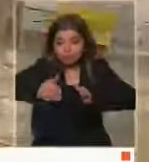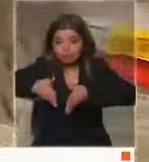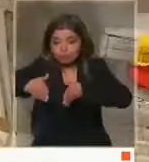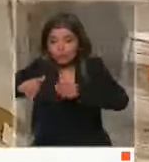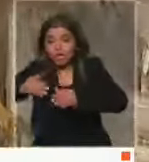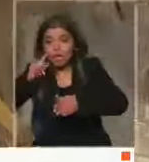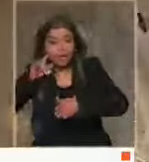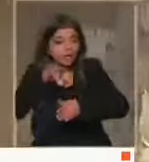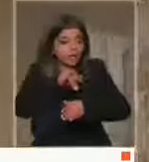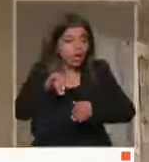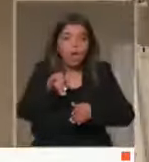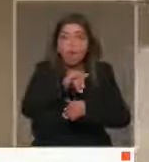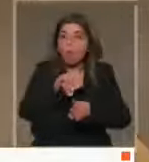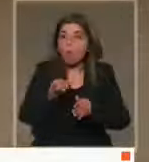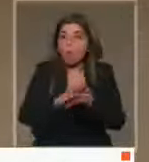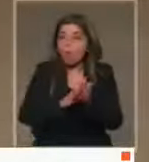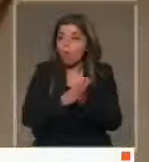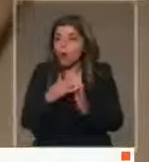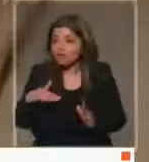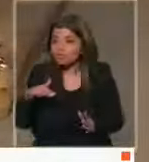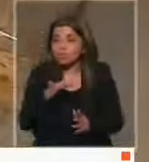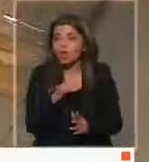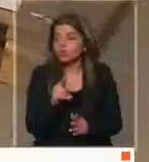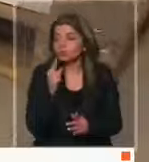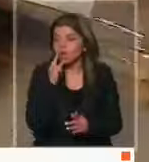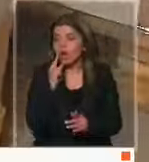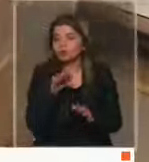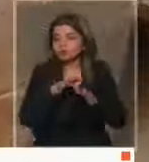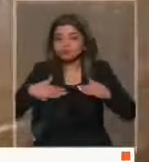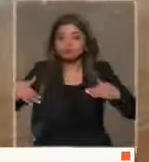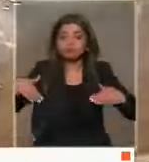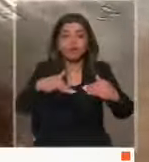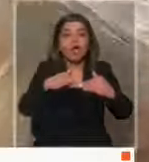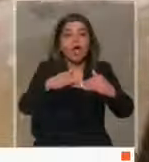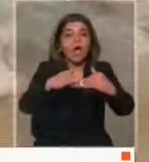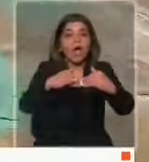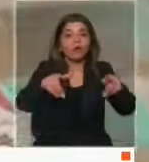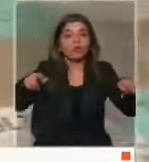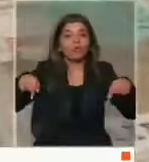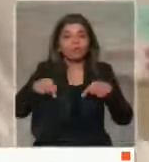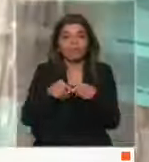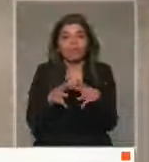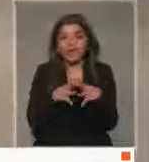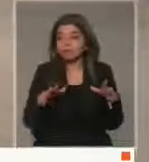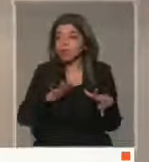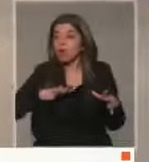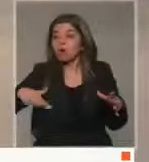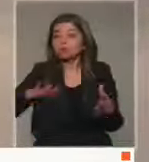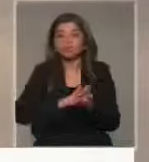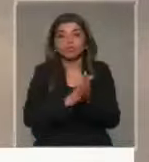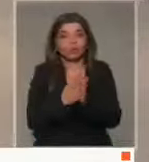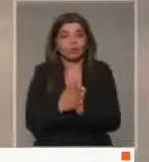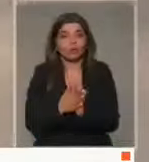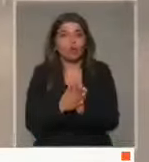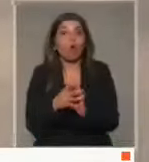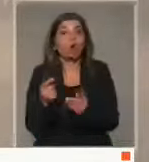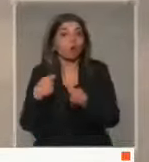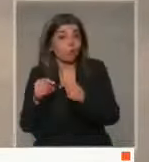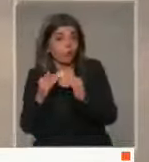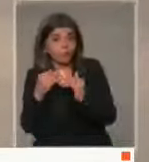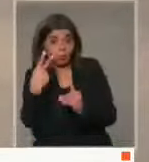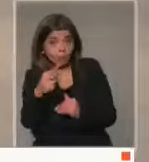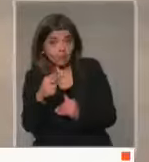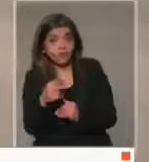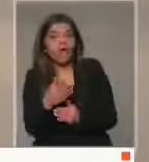todos iguales. Entonces eso te alcanza para rendir todo lo que quieras tapar. Incluso tú quieres comprar para tu casa,